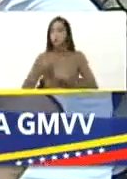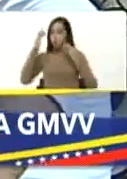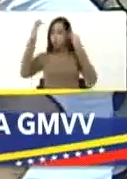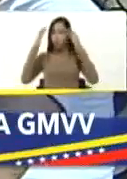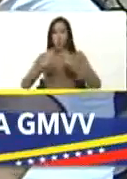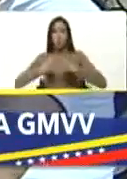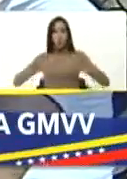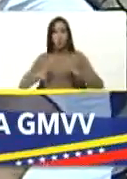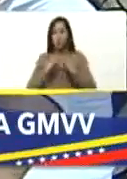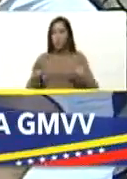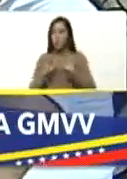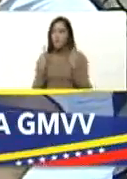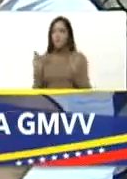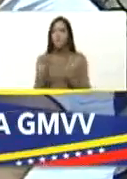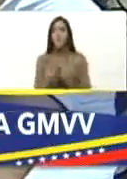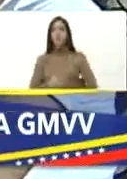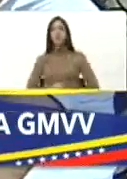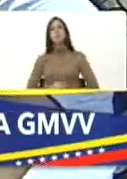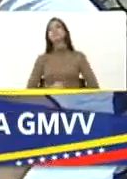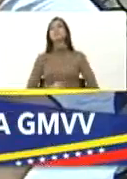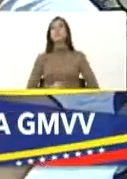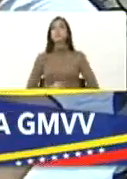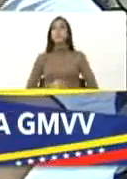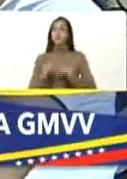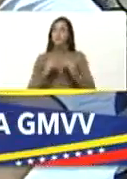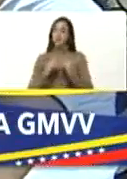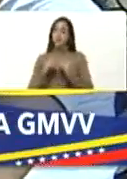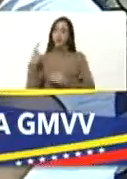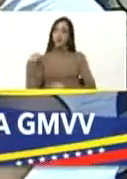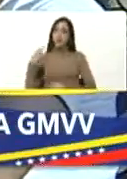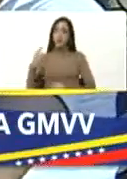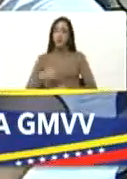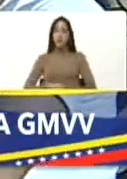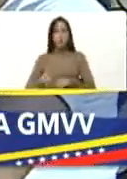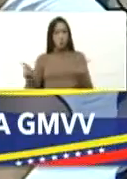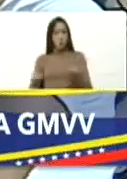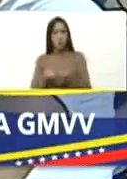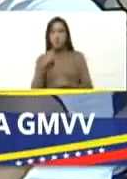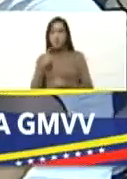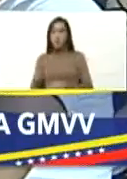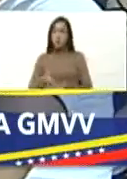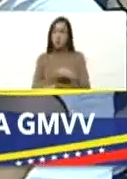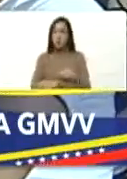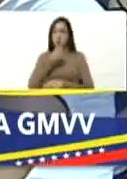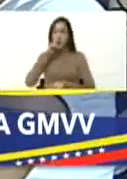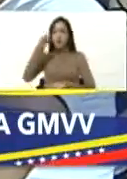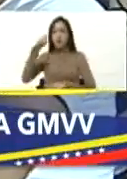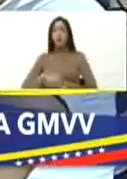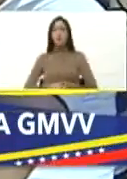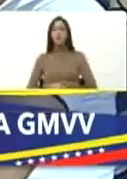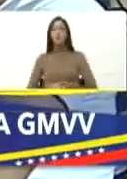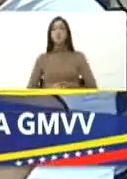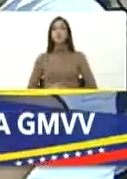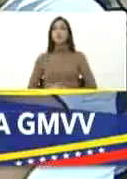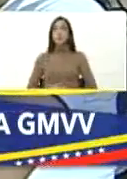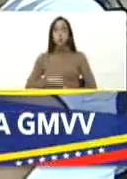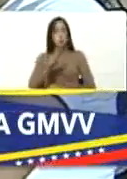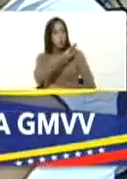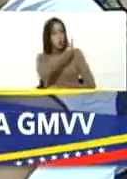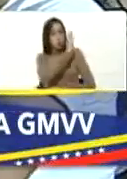grande de toda familia como es obtener un hogar digno. Correcto. Como usted lo acaba de decir, bueno,